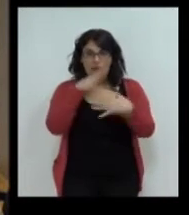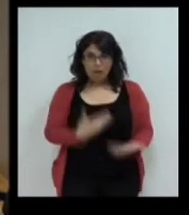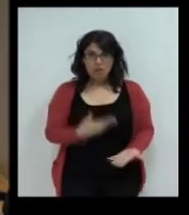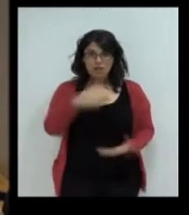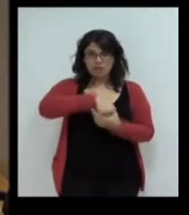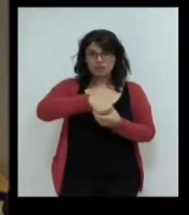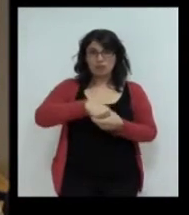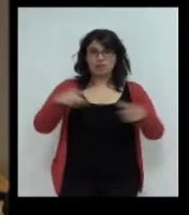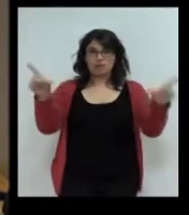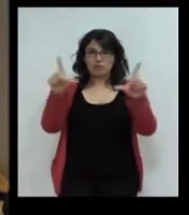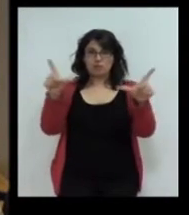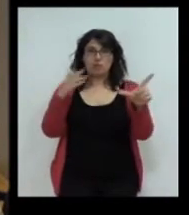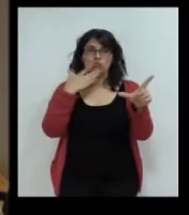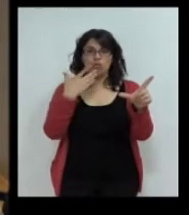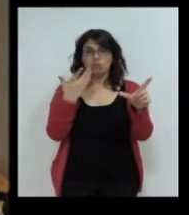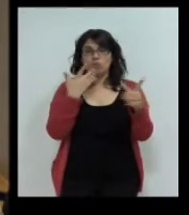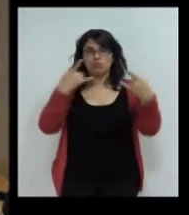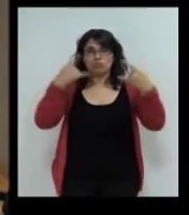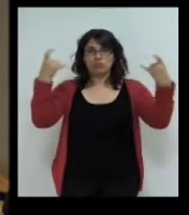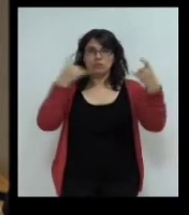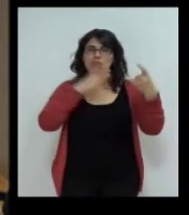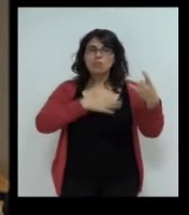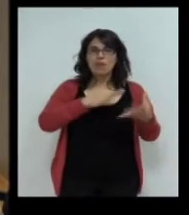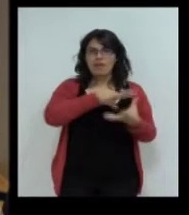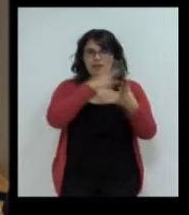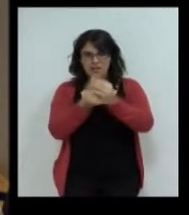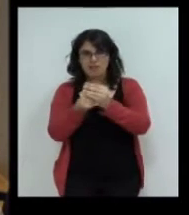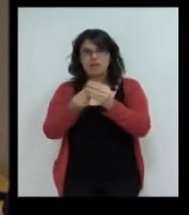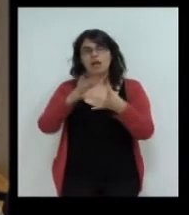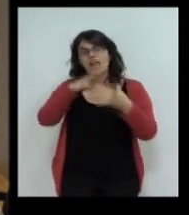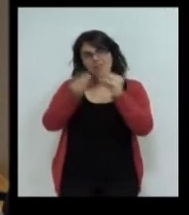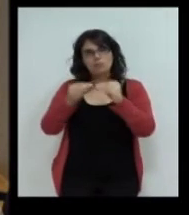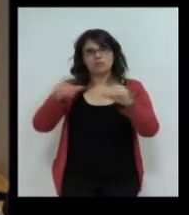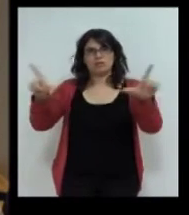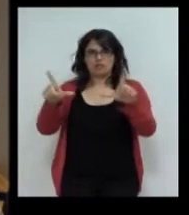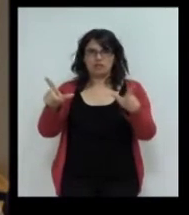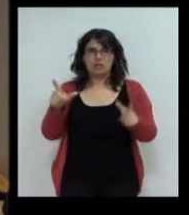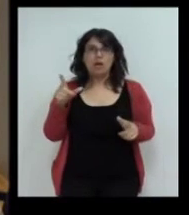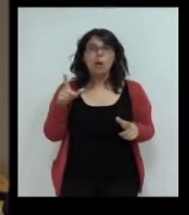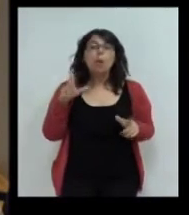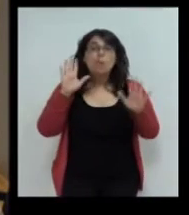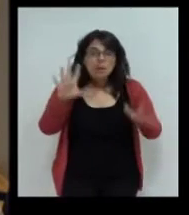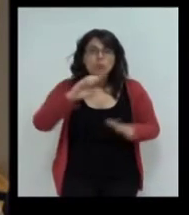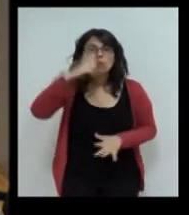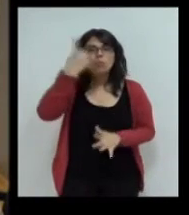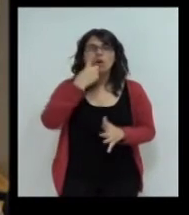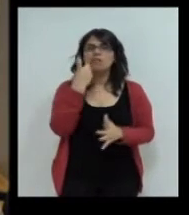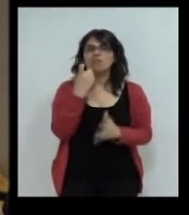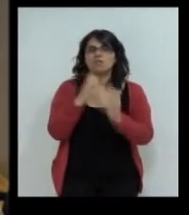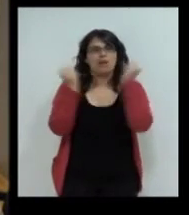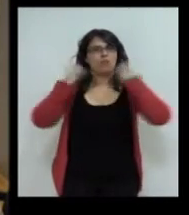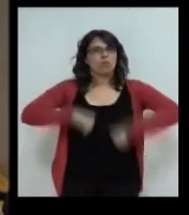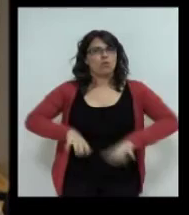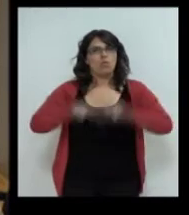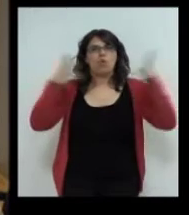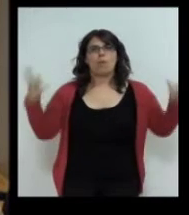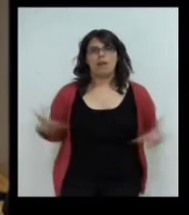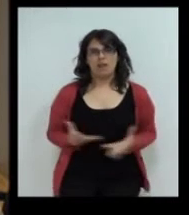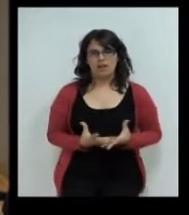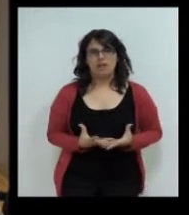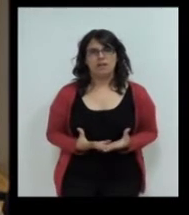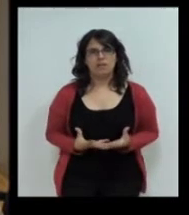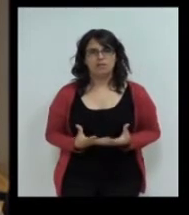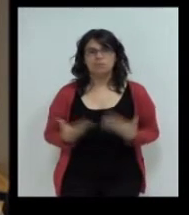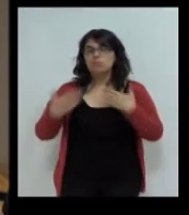ondas, se pueda trasladar al ámbito Internet. Pero para esto hace falta promover un acuerdo global. Como mínimo,